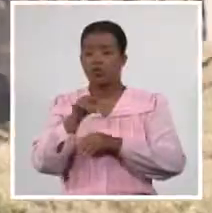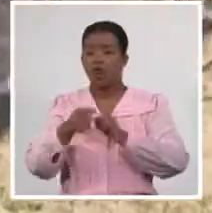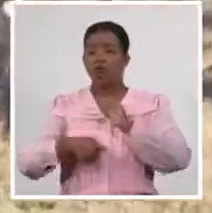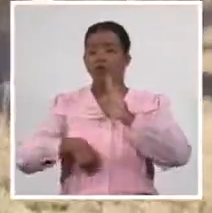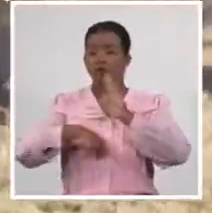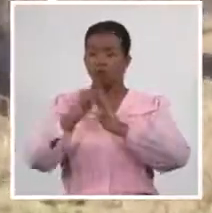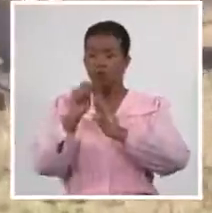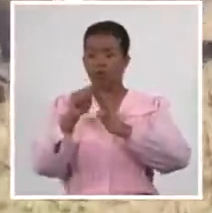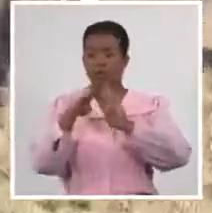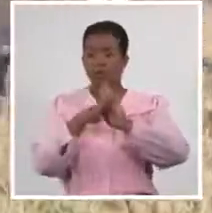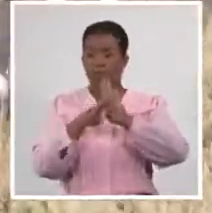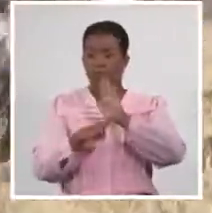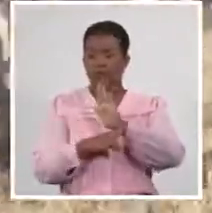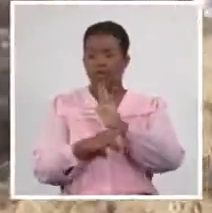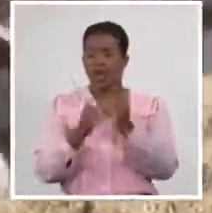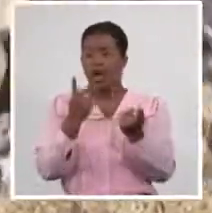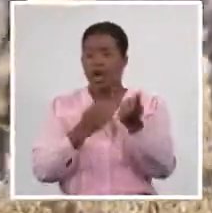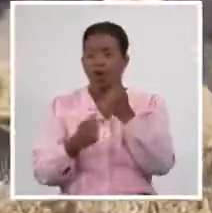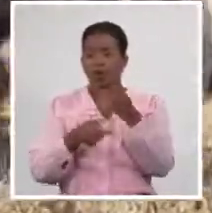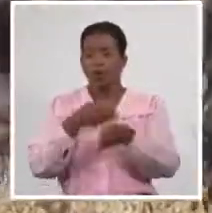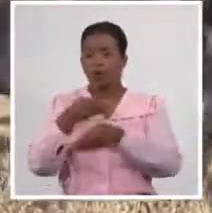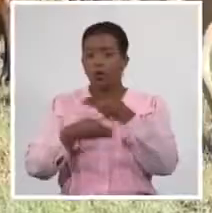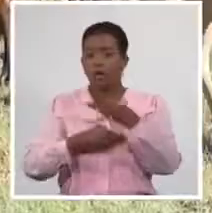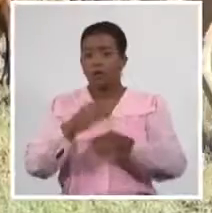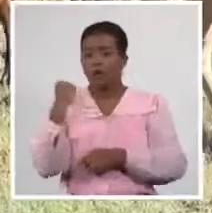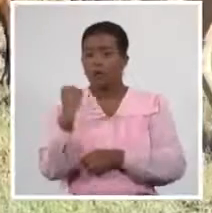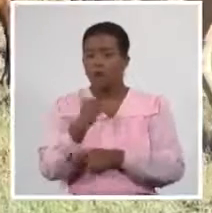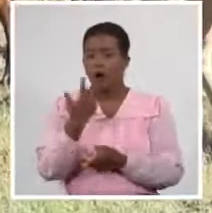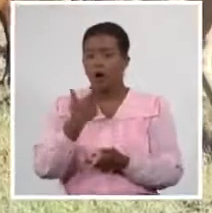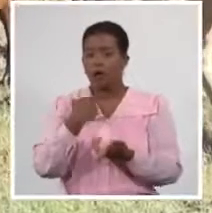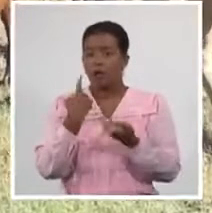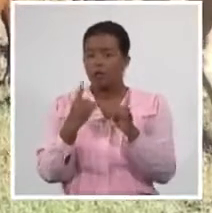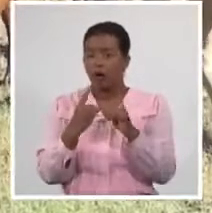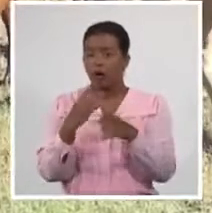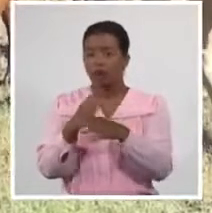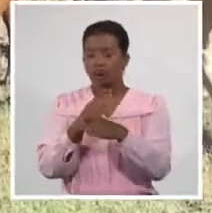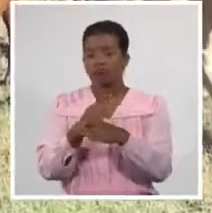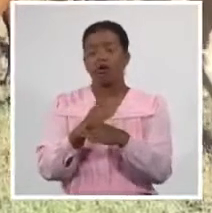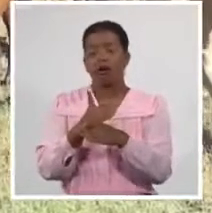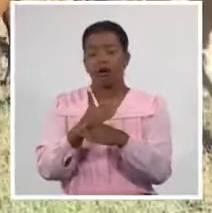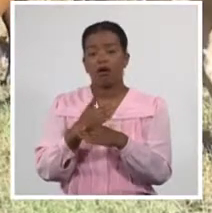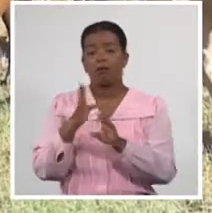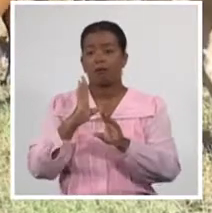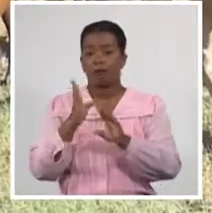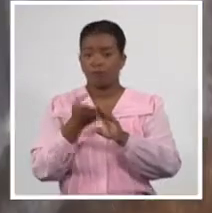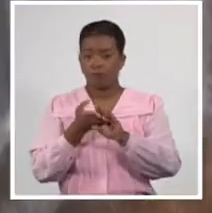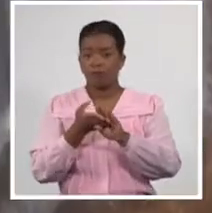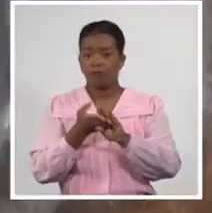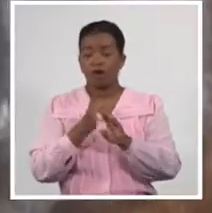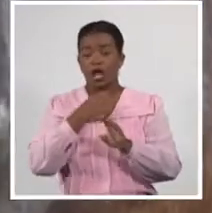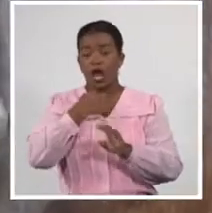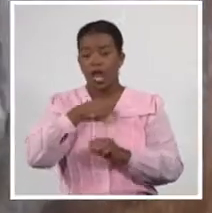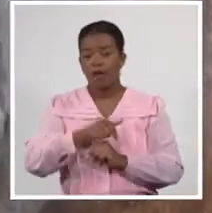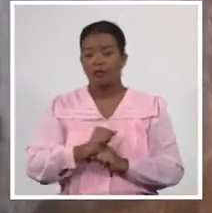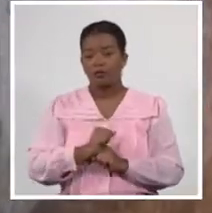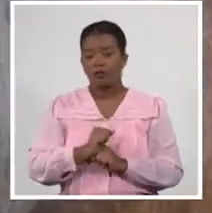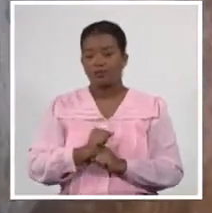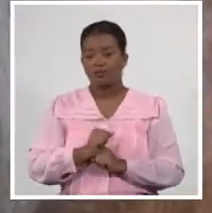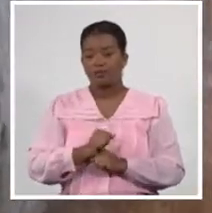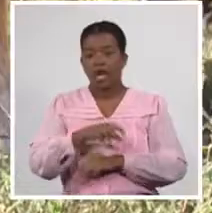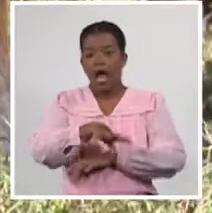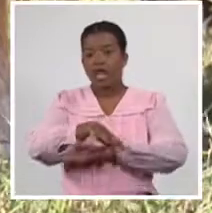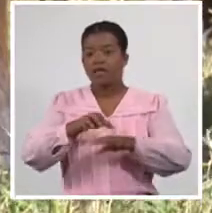medidas cuando incurran en cualquiera de las 15 conductas violatorias entre ellas está la no identificación de los animales